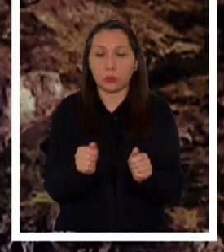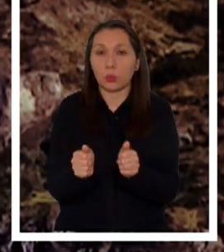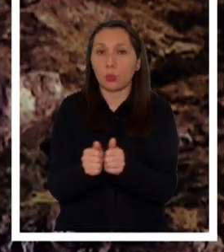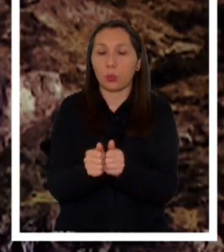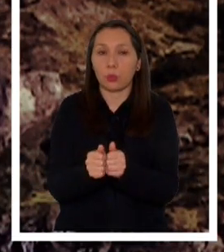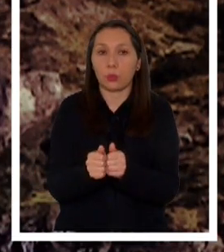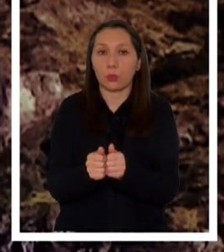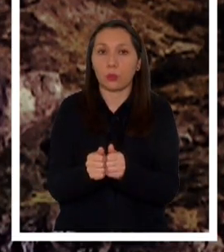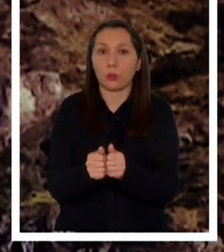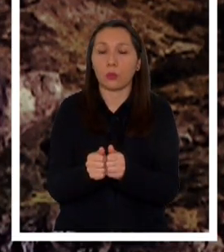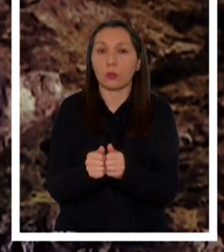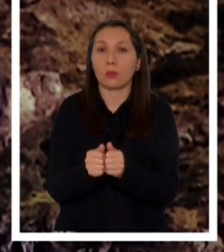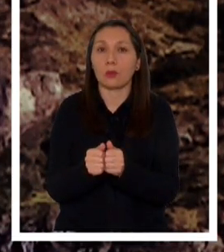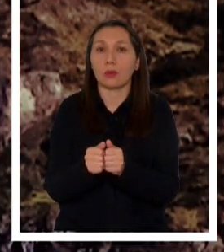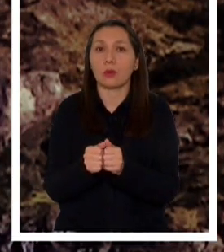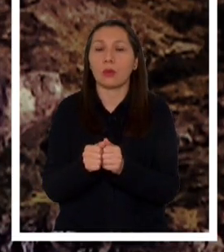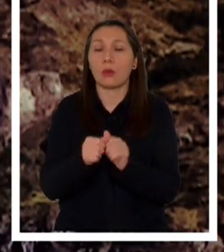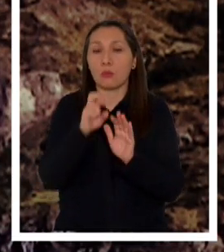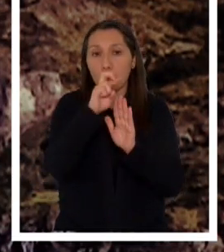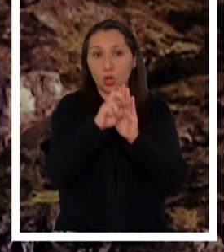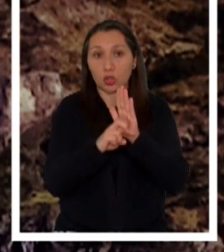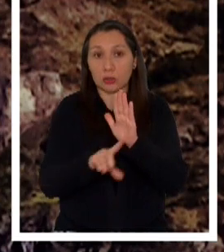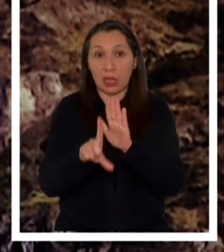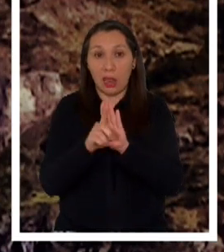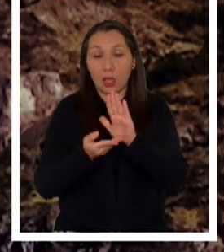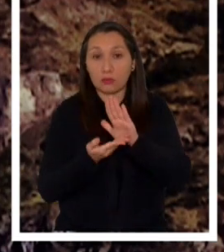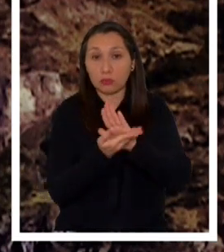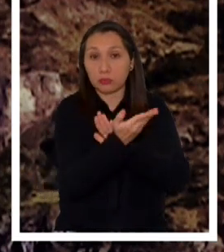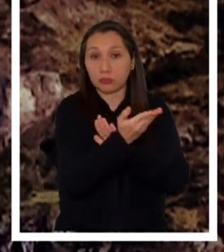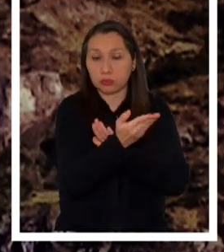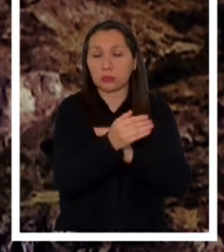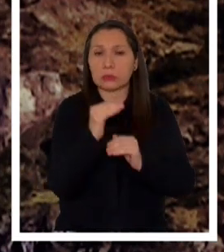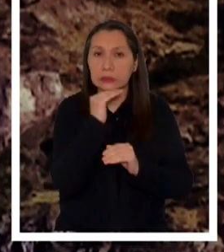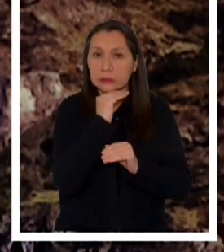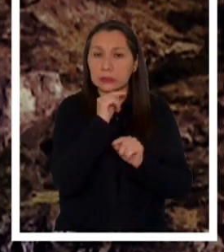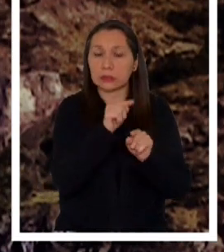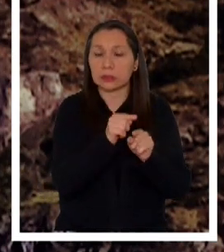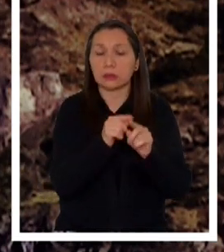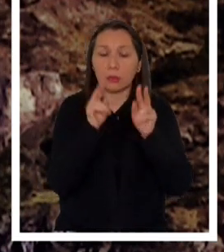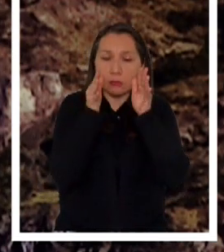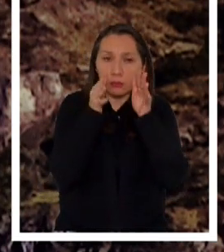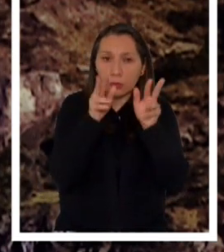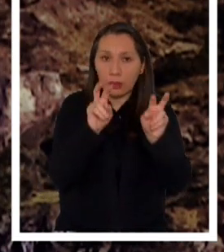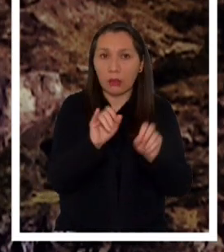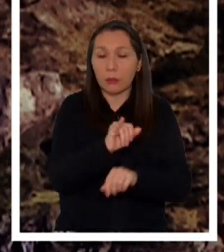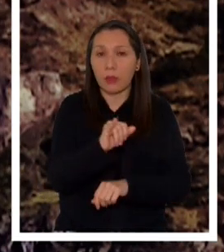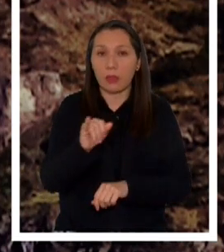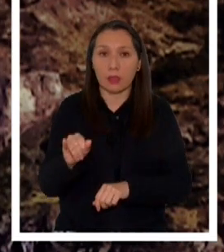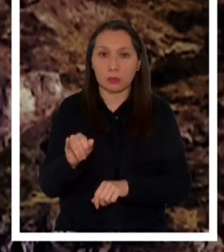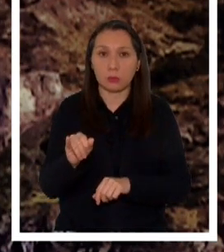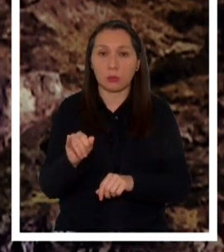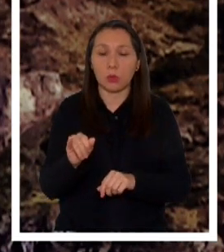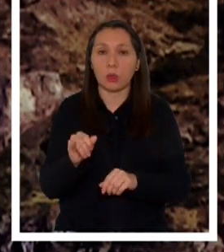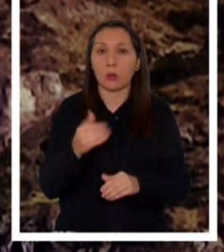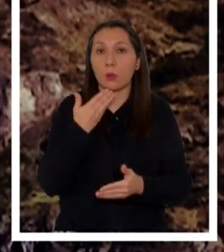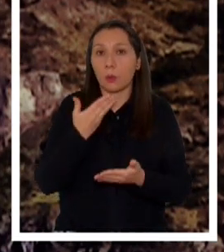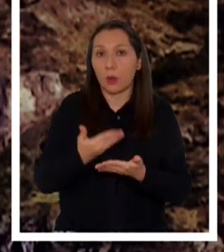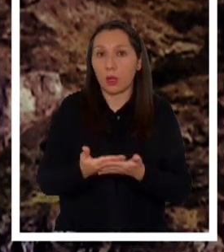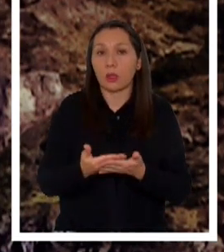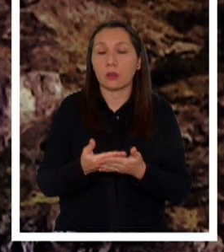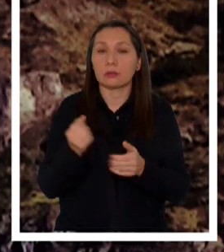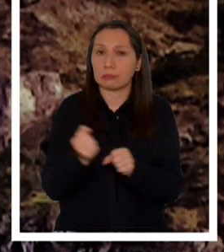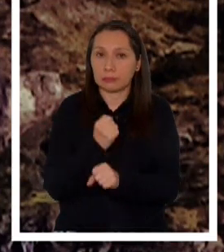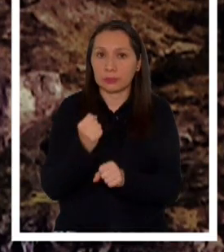un ingreso de un proyecto de ley corta para abordar esta materia después de también